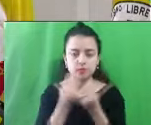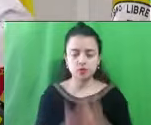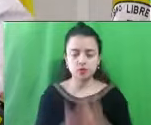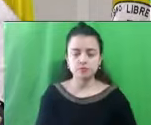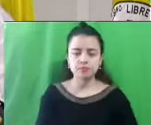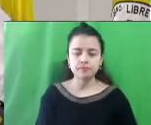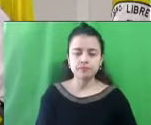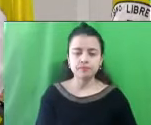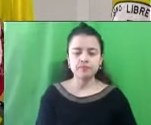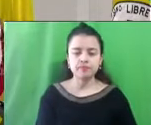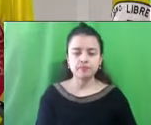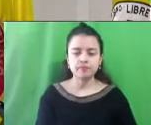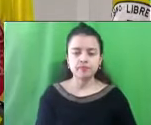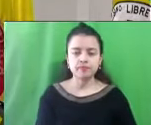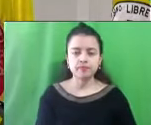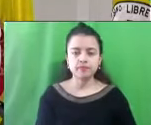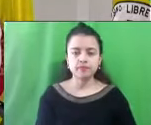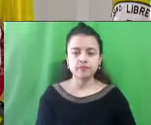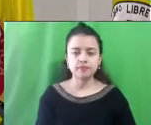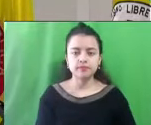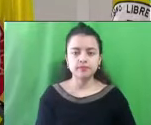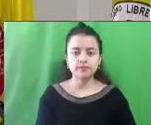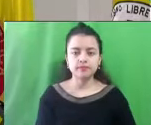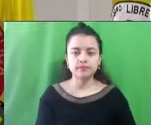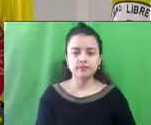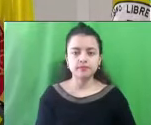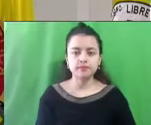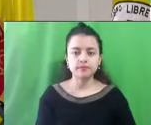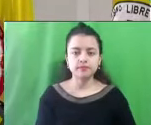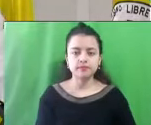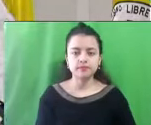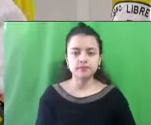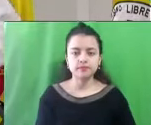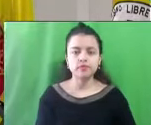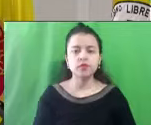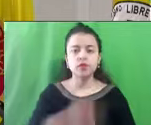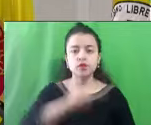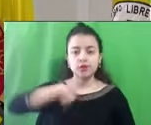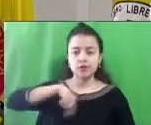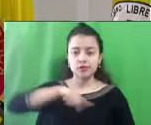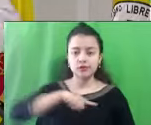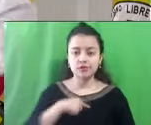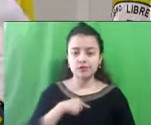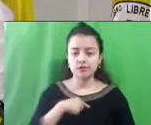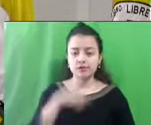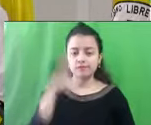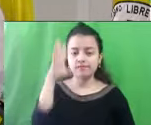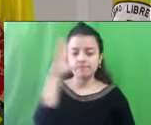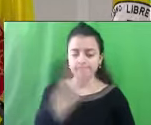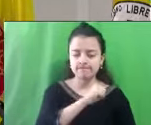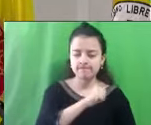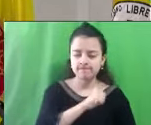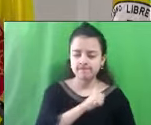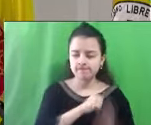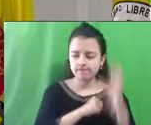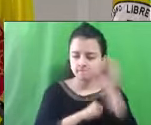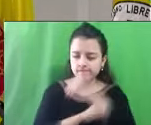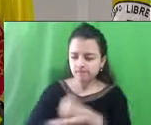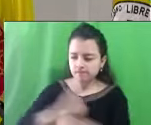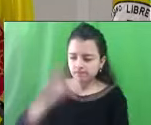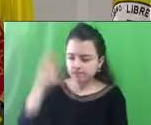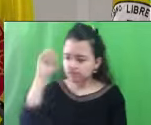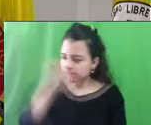Nosotros en el año 2021 encontramos unos hallazgos de situaciones que se venían presentando que no se